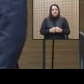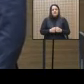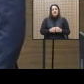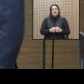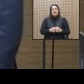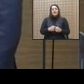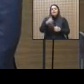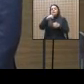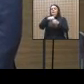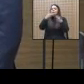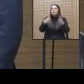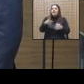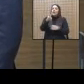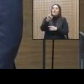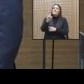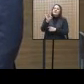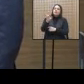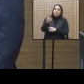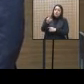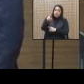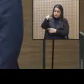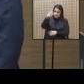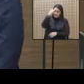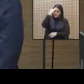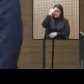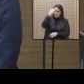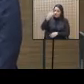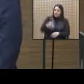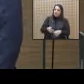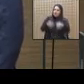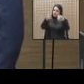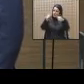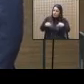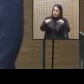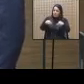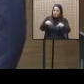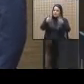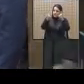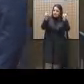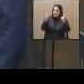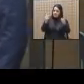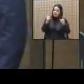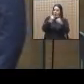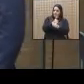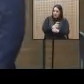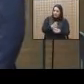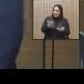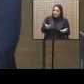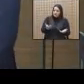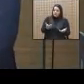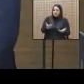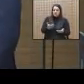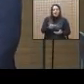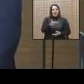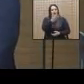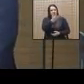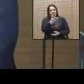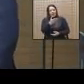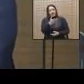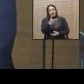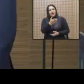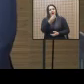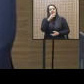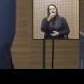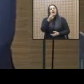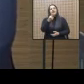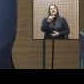Diputado Víctor, ¿a usted le consta que nos hemos puesto de acuerdo en temas complejos? Aquí que también le consta, perdón, Enrique.